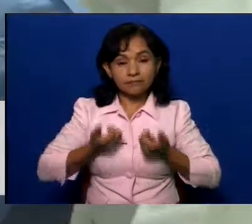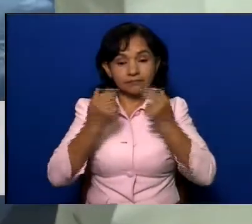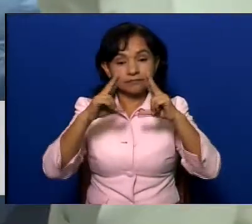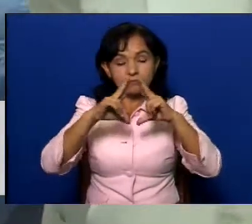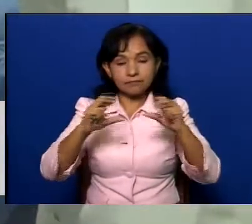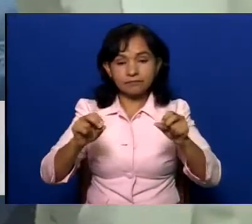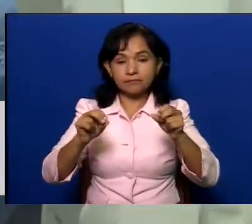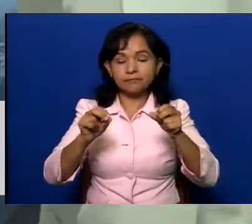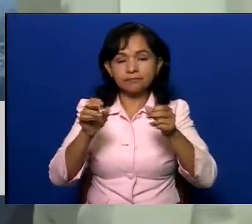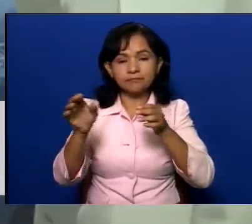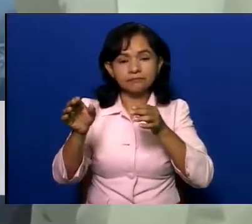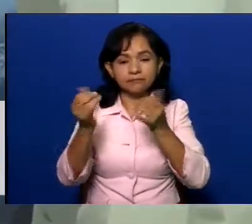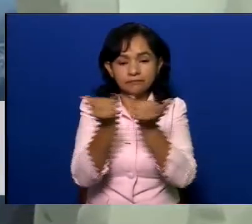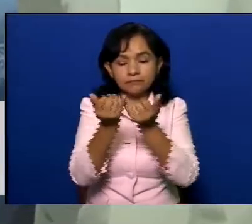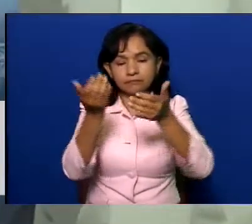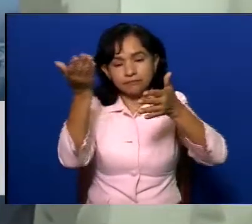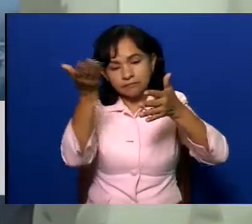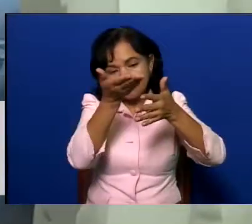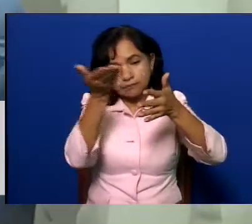hospitales que tienen carácter